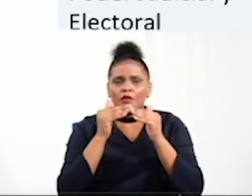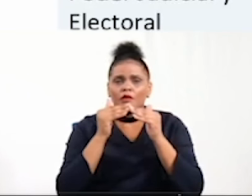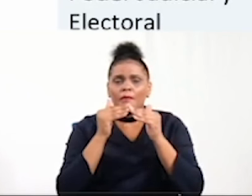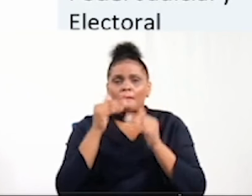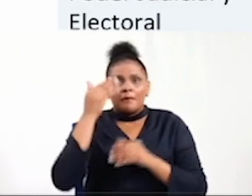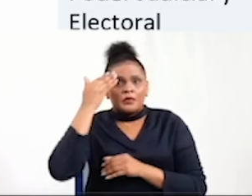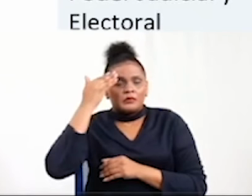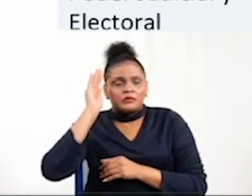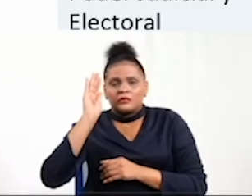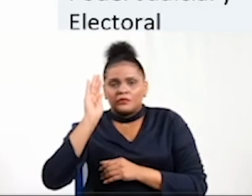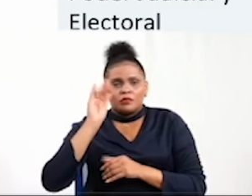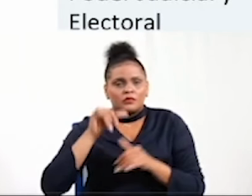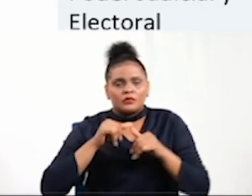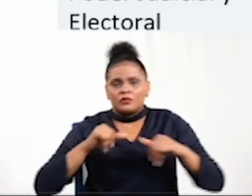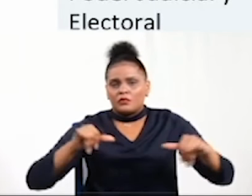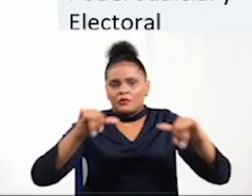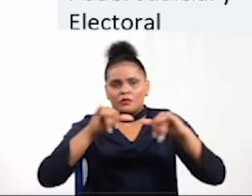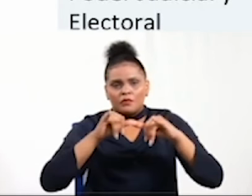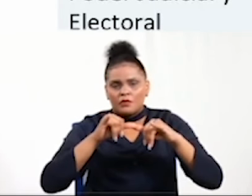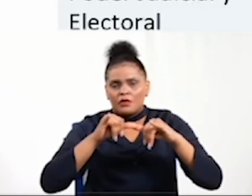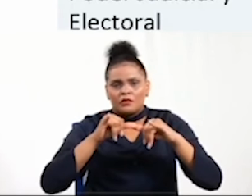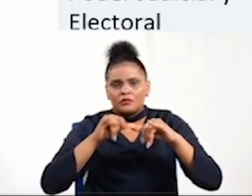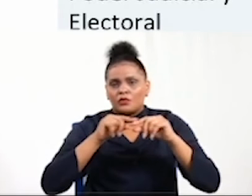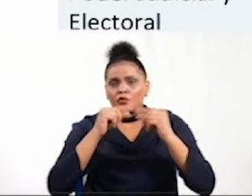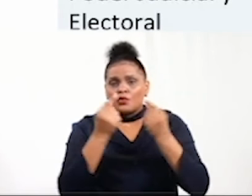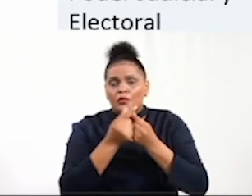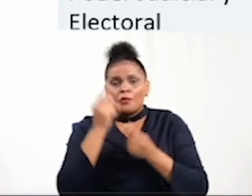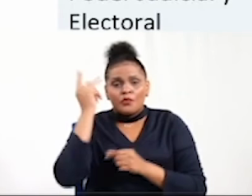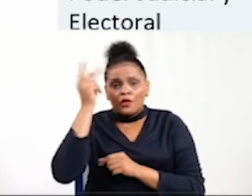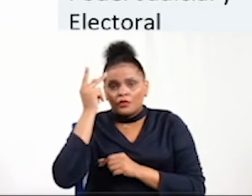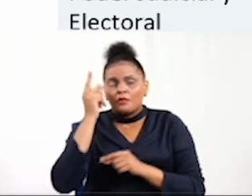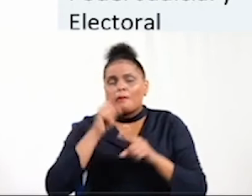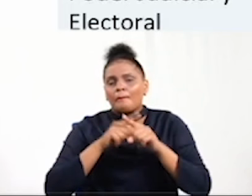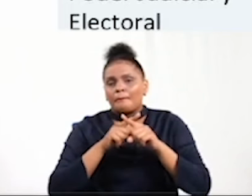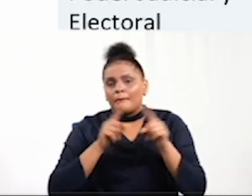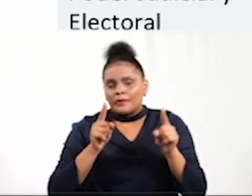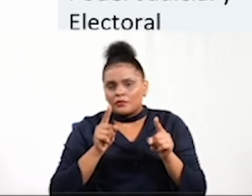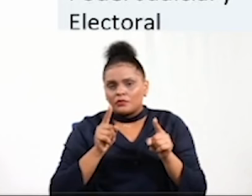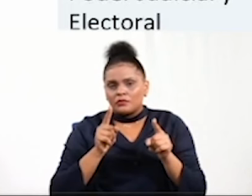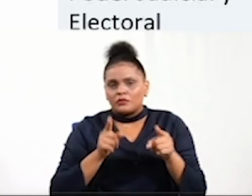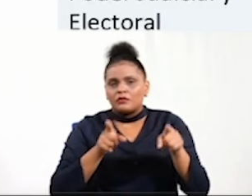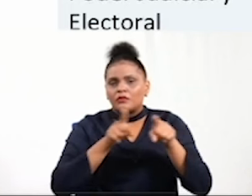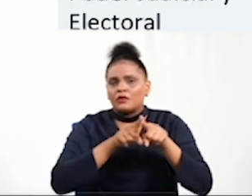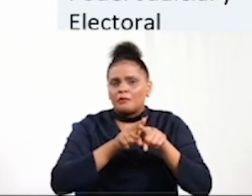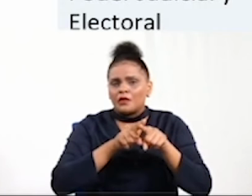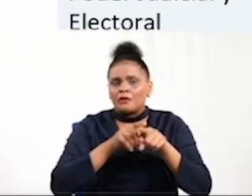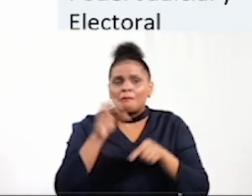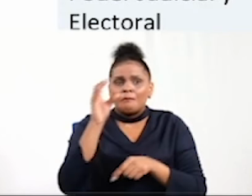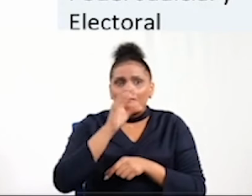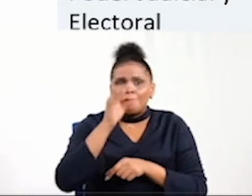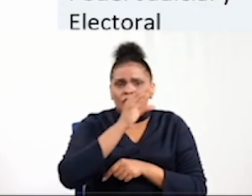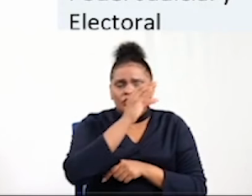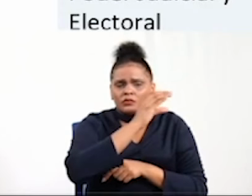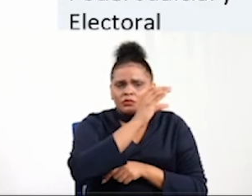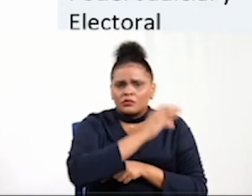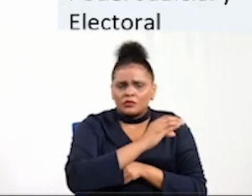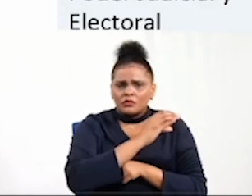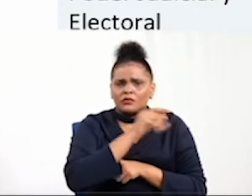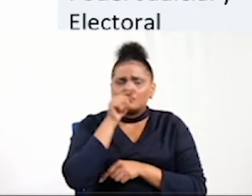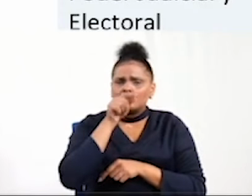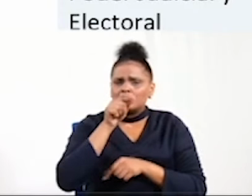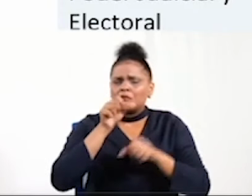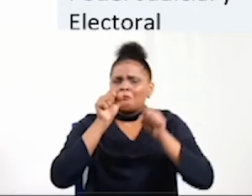sabemos realmente si esto se traduce en políticas efectivas por un lado que es un estudio que se debe hacer de manera complementaria pero